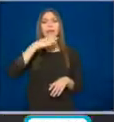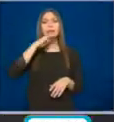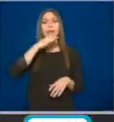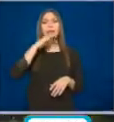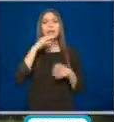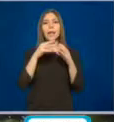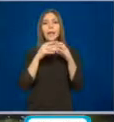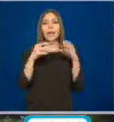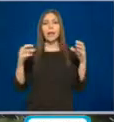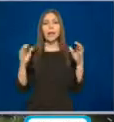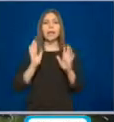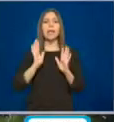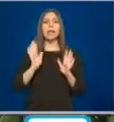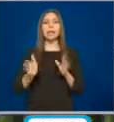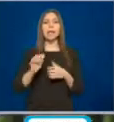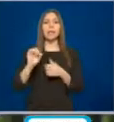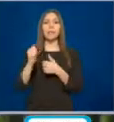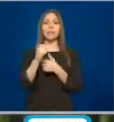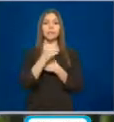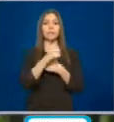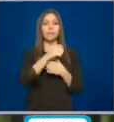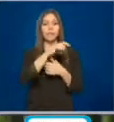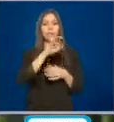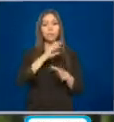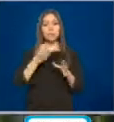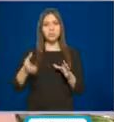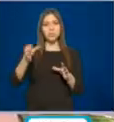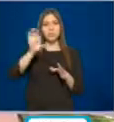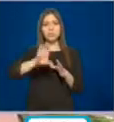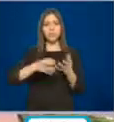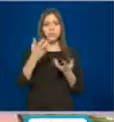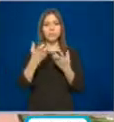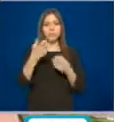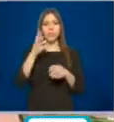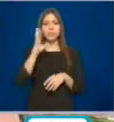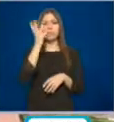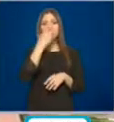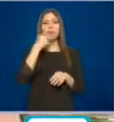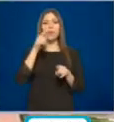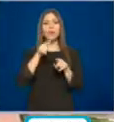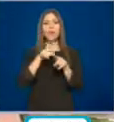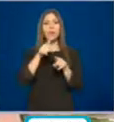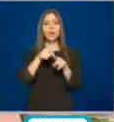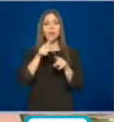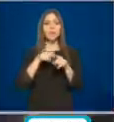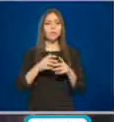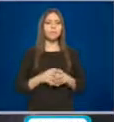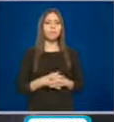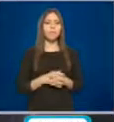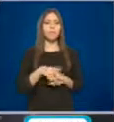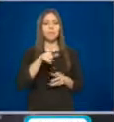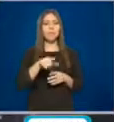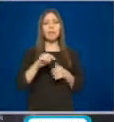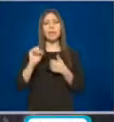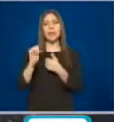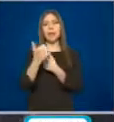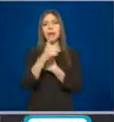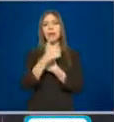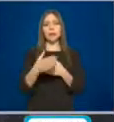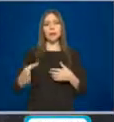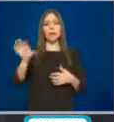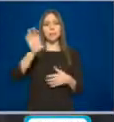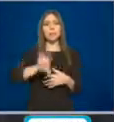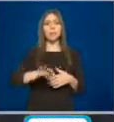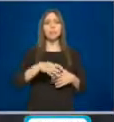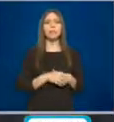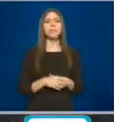está previamente cocido y desgranado. Ahí está. Muy bien. Qué bonito color. Qué bonito color, señor, Y sí, señora. es de lata, ¿no? Qué bonito Exactamente, color sí. y qué